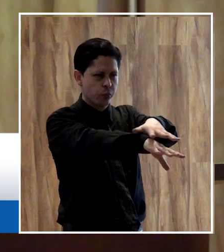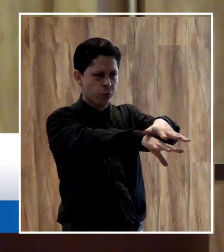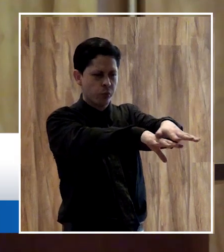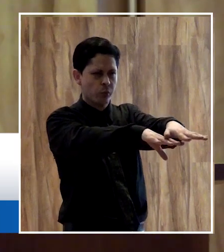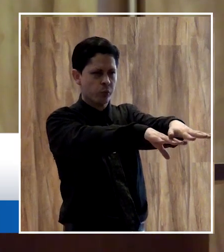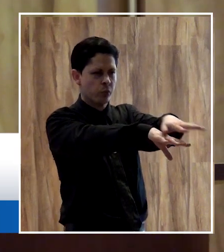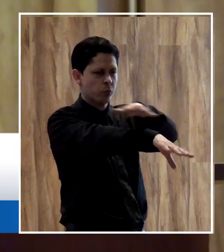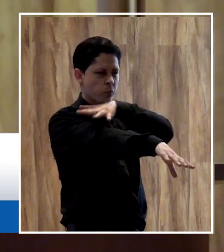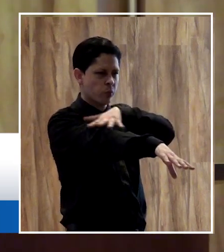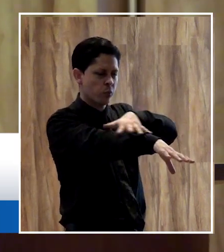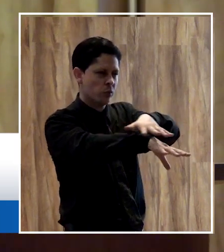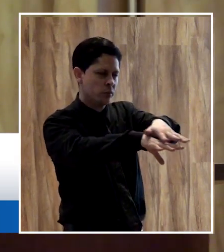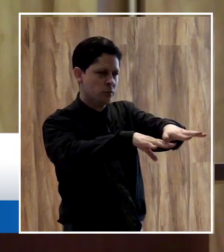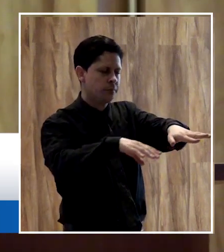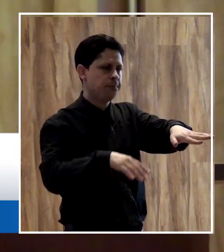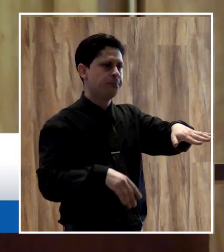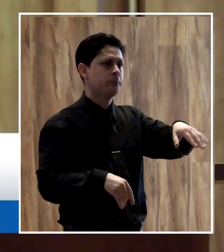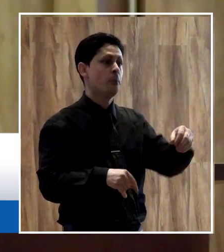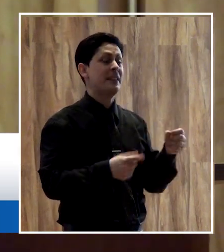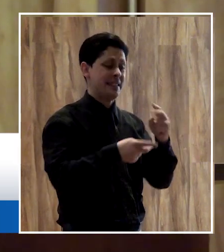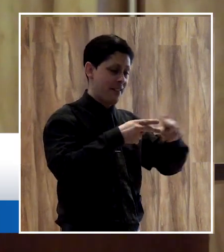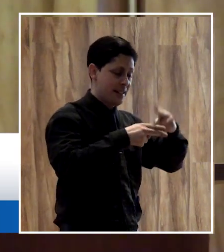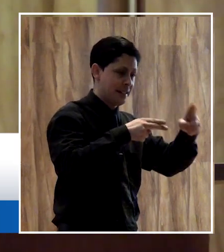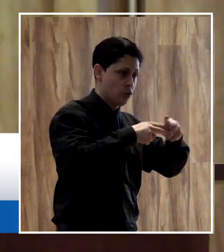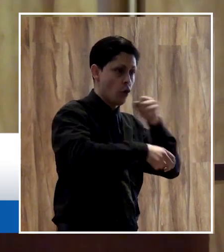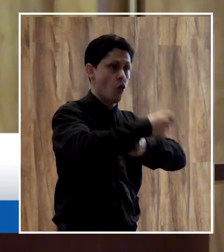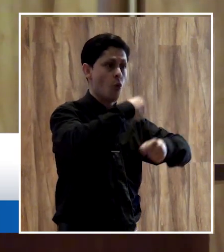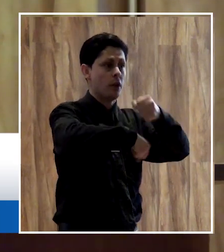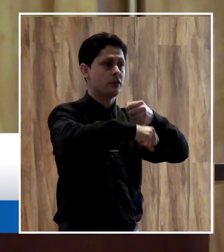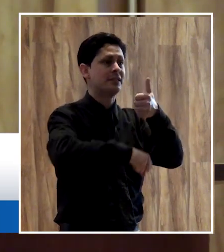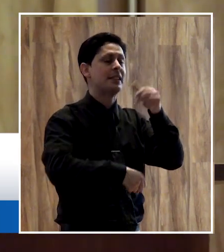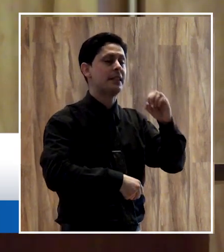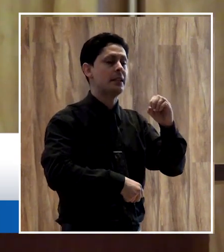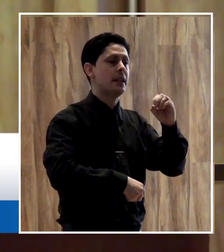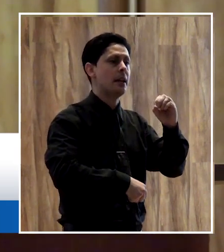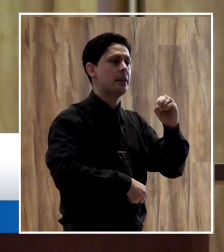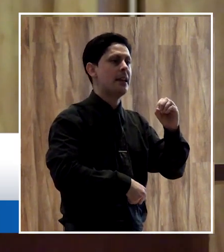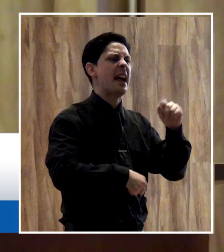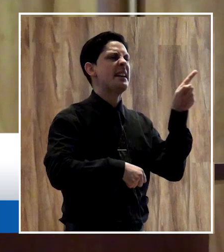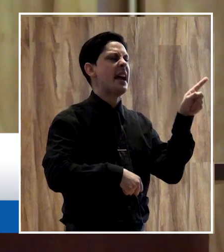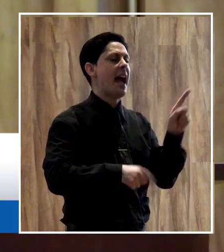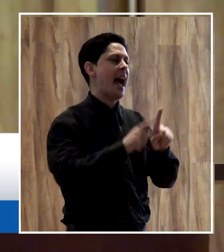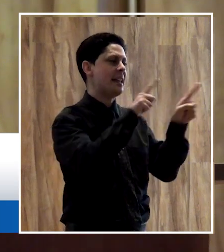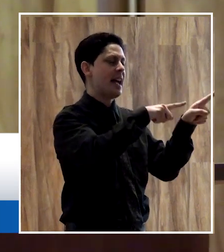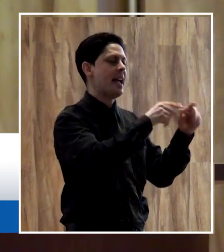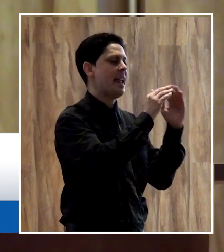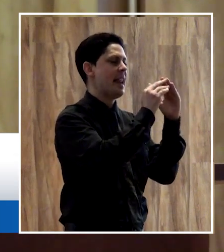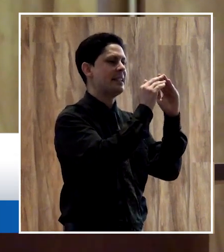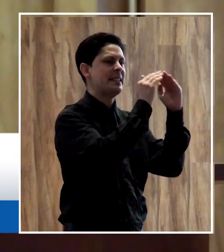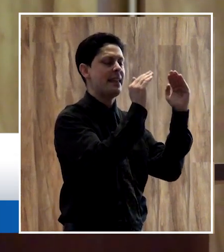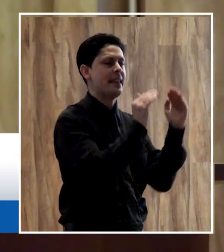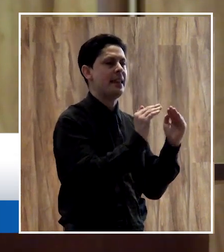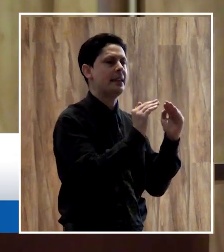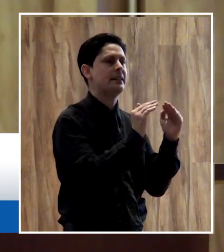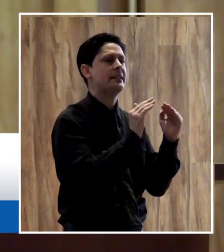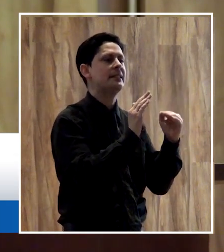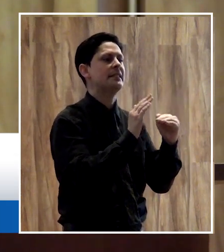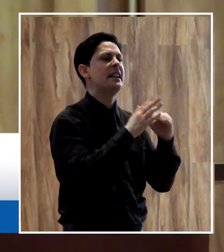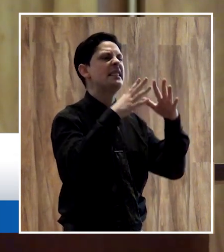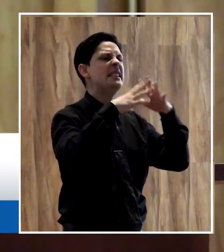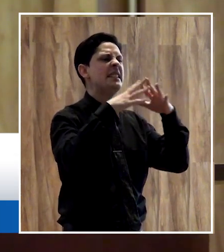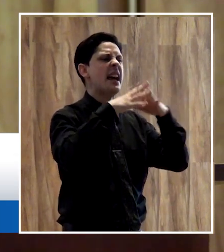las sedes de la universidad que se estaban creando en los años 60, en la sede de Chillán, donde